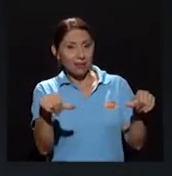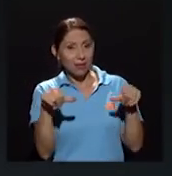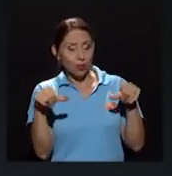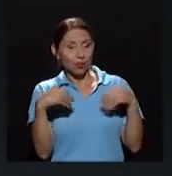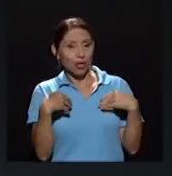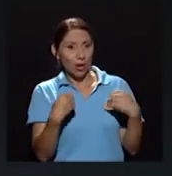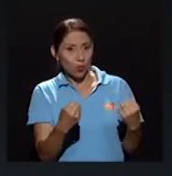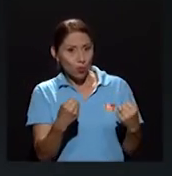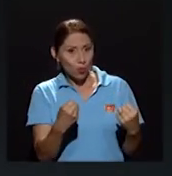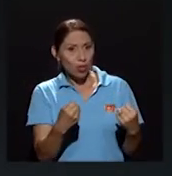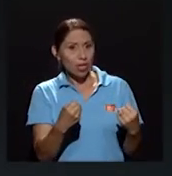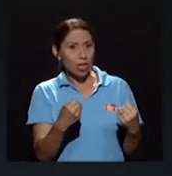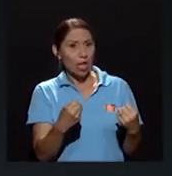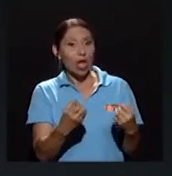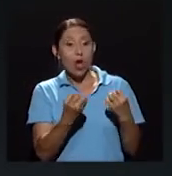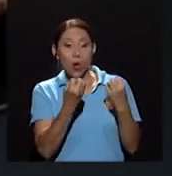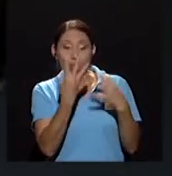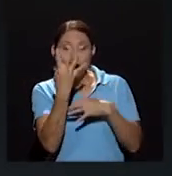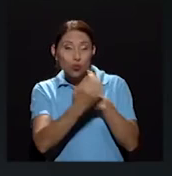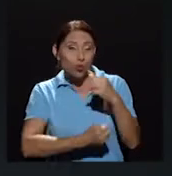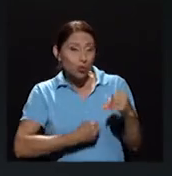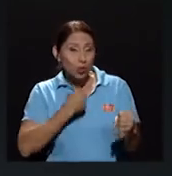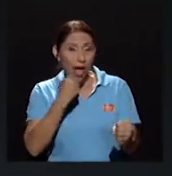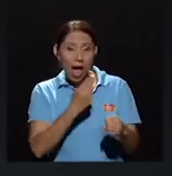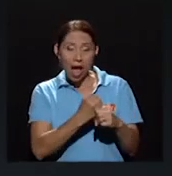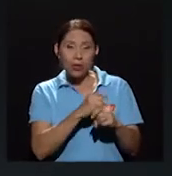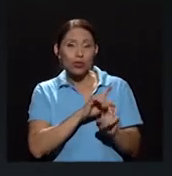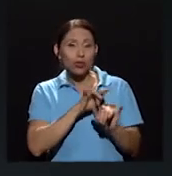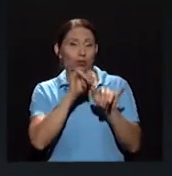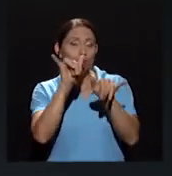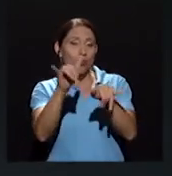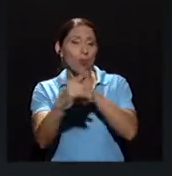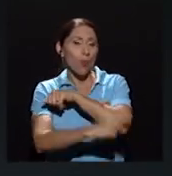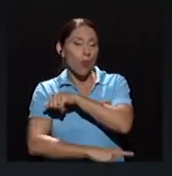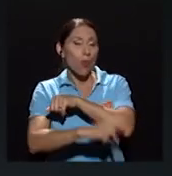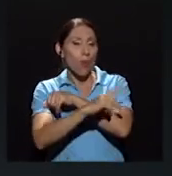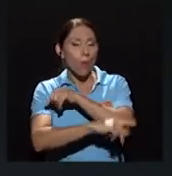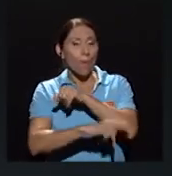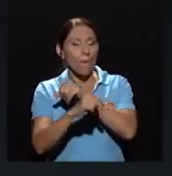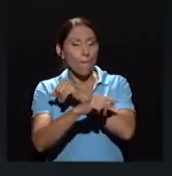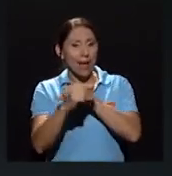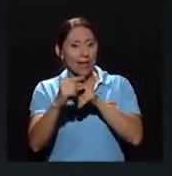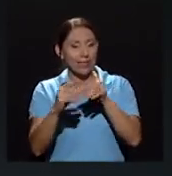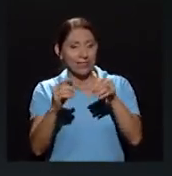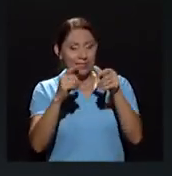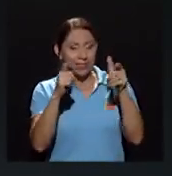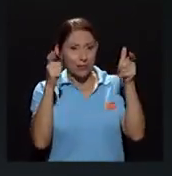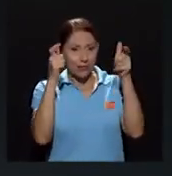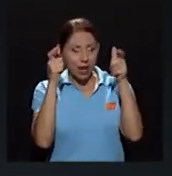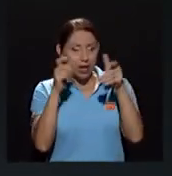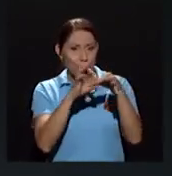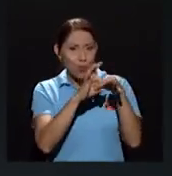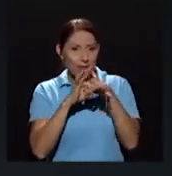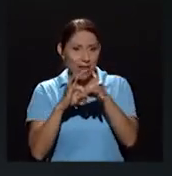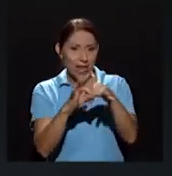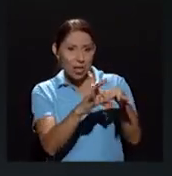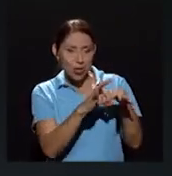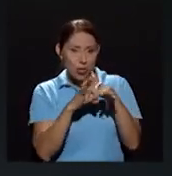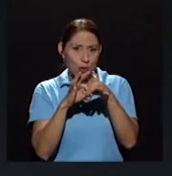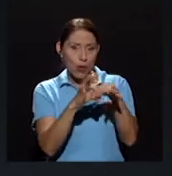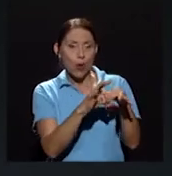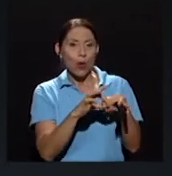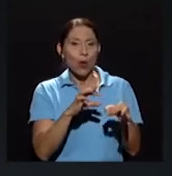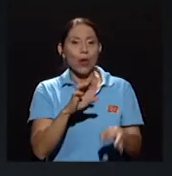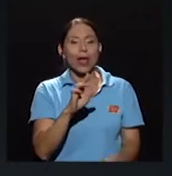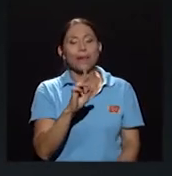un buen número de años en el reino unido y uno de los uno de los servicios nacionales de salud más